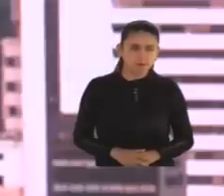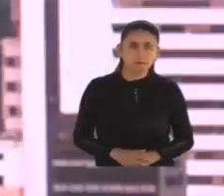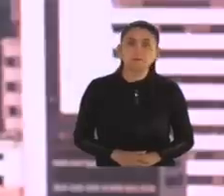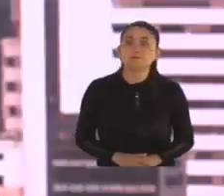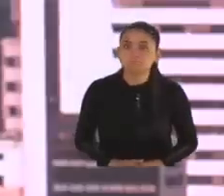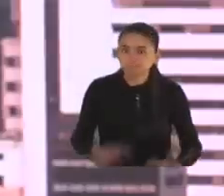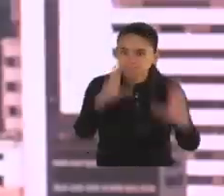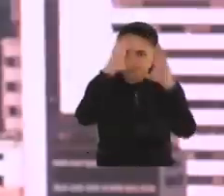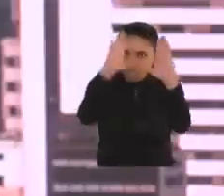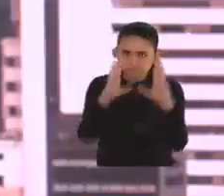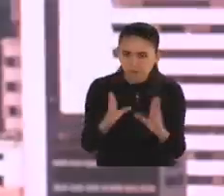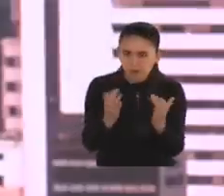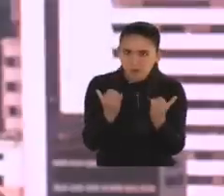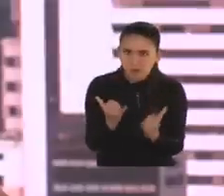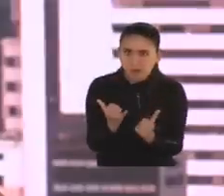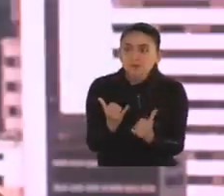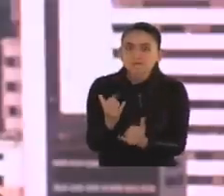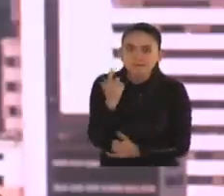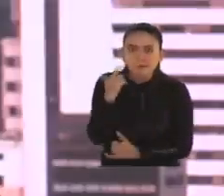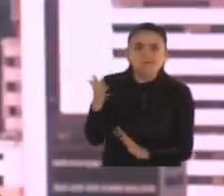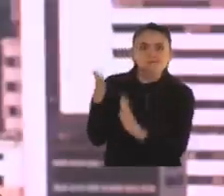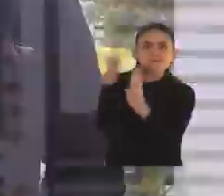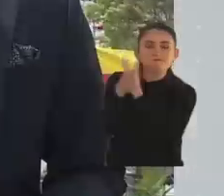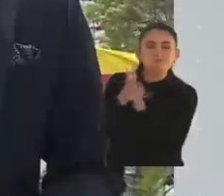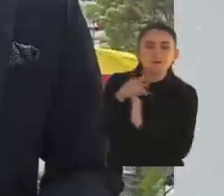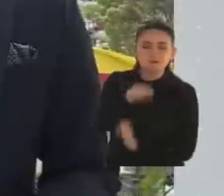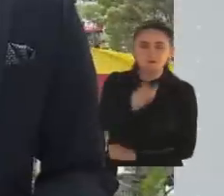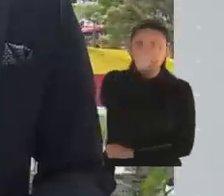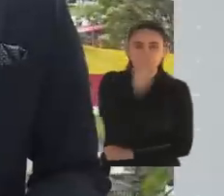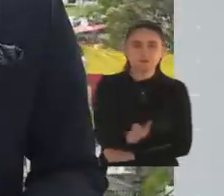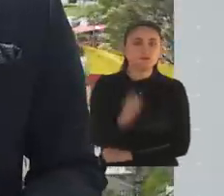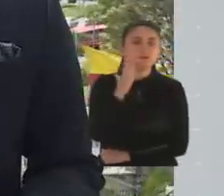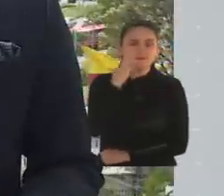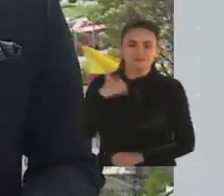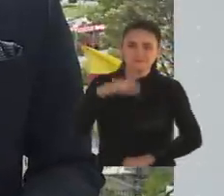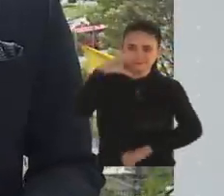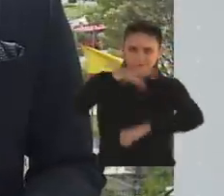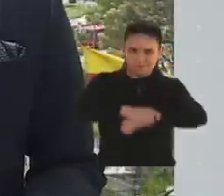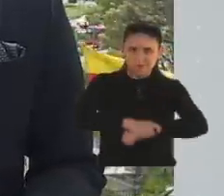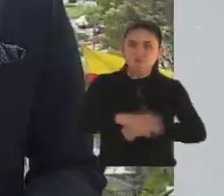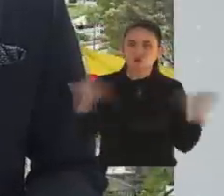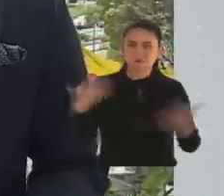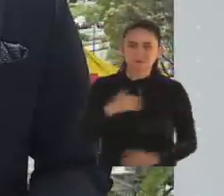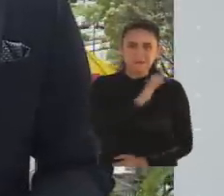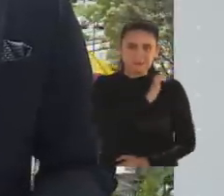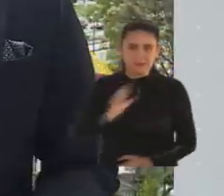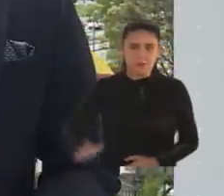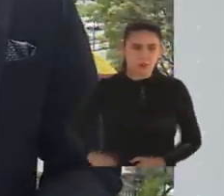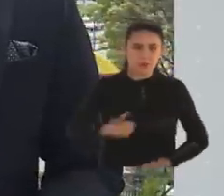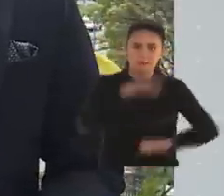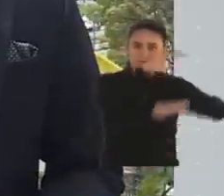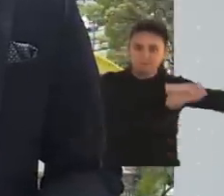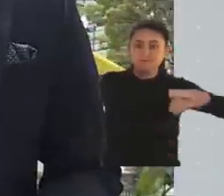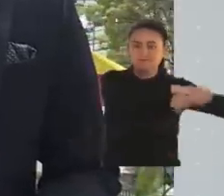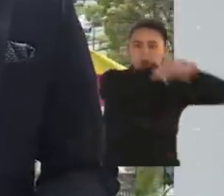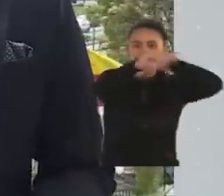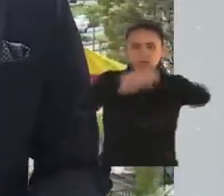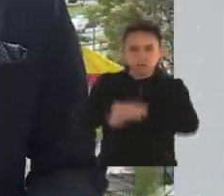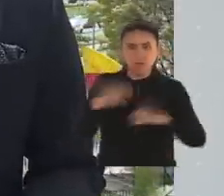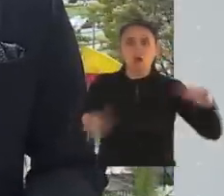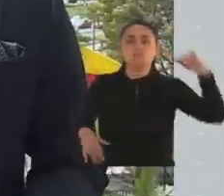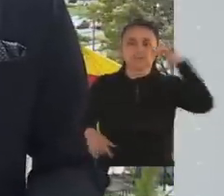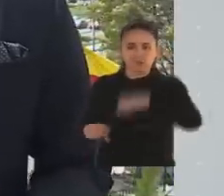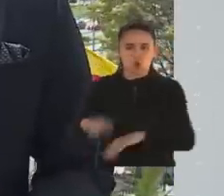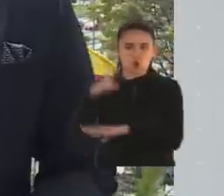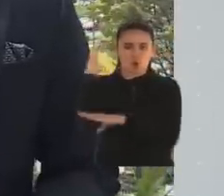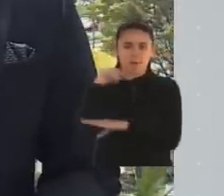Mucha atención porque hay noticia de la audiencia contra Margaret Chacón, la mujer que fue capturada en El Salvador y que es acusada de ser uno de los cerebros